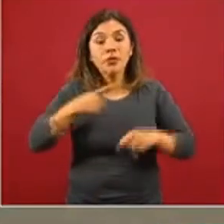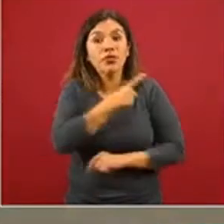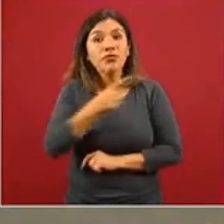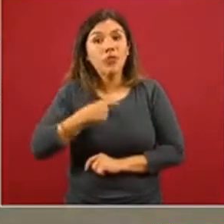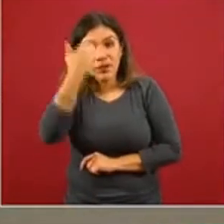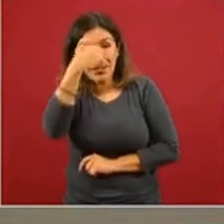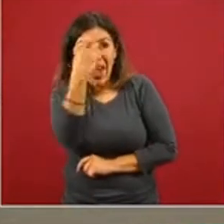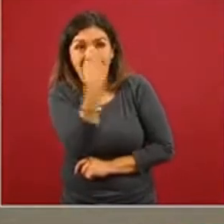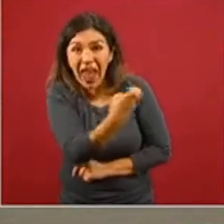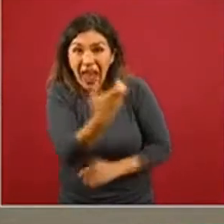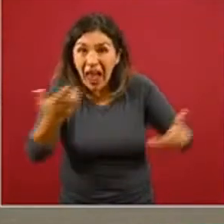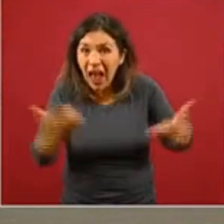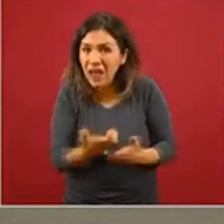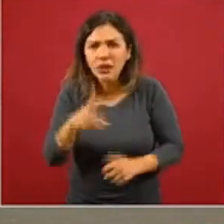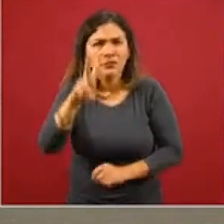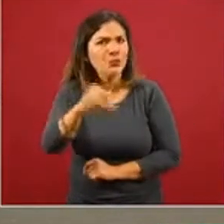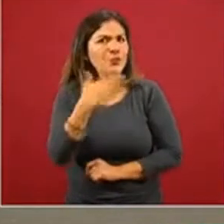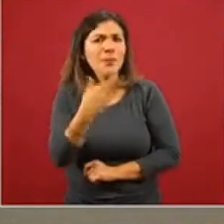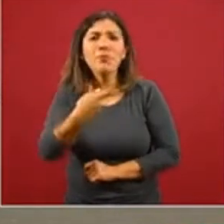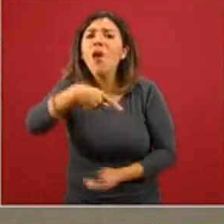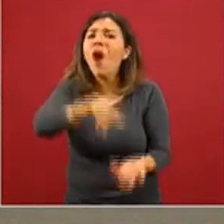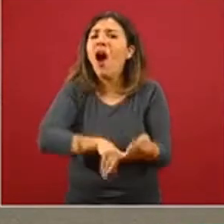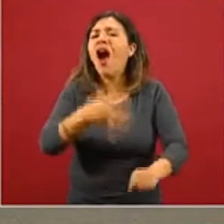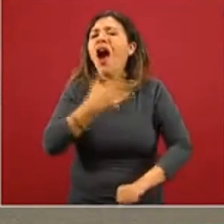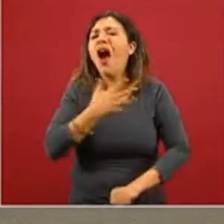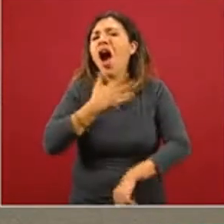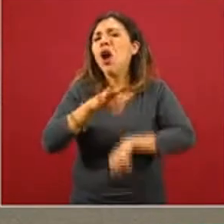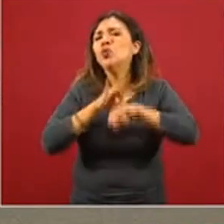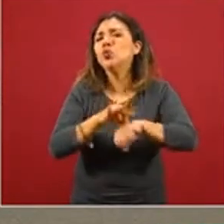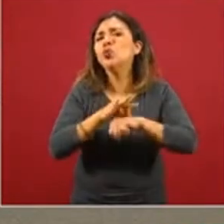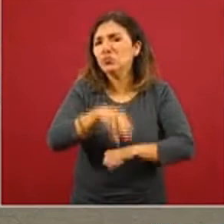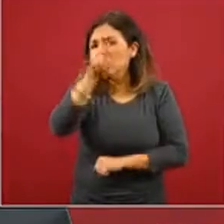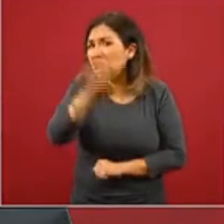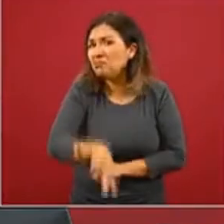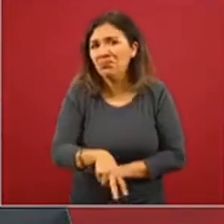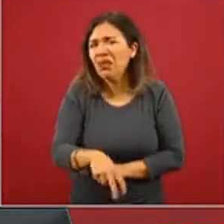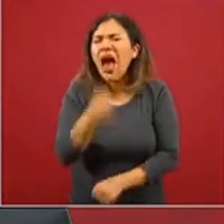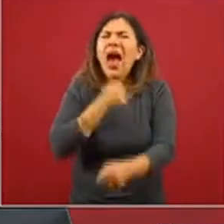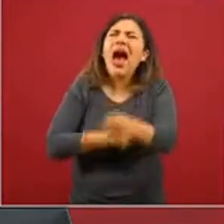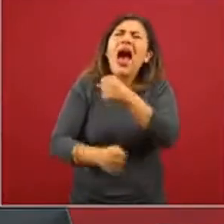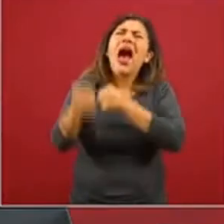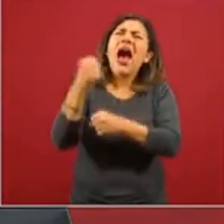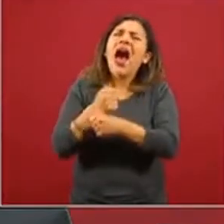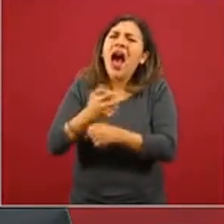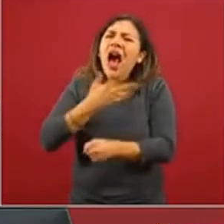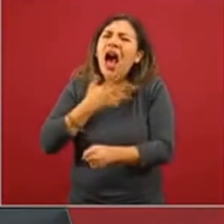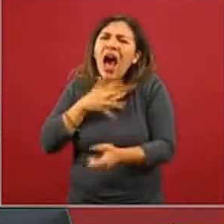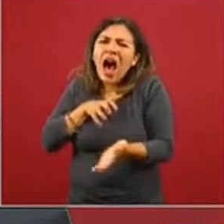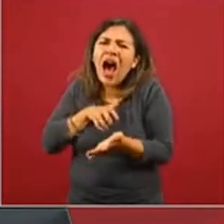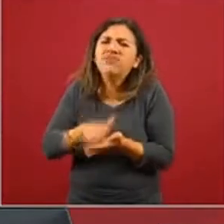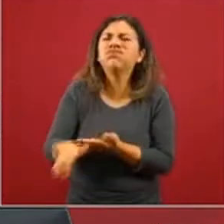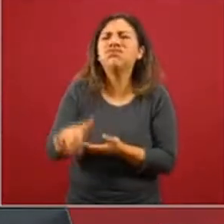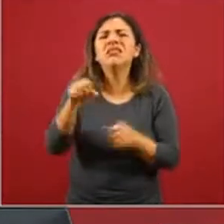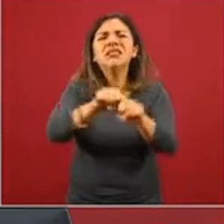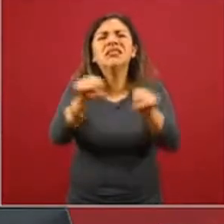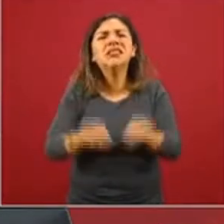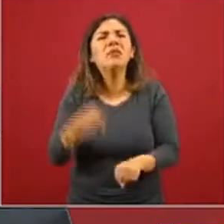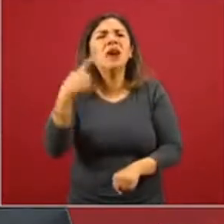es inaceptable, que es indeseable, pero es una realidad, y es una realidad anidada en años de sistemas